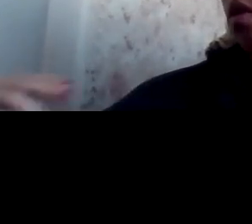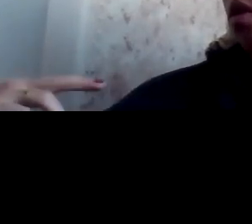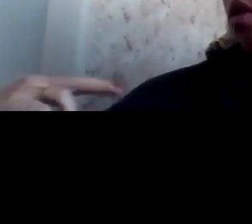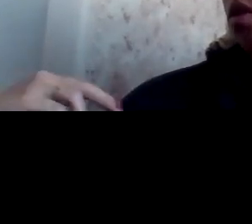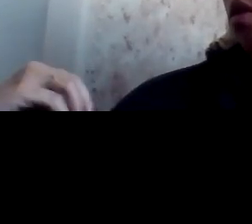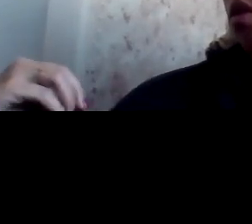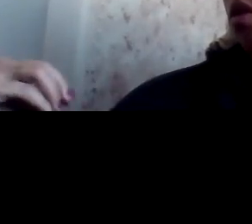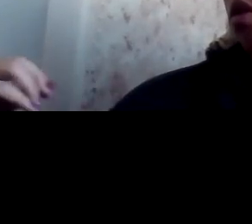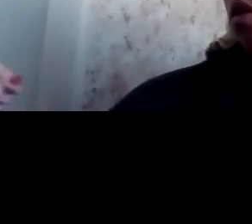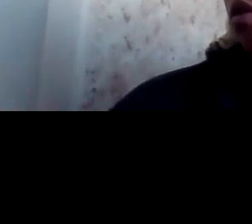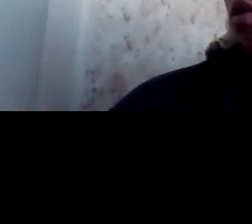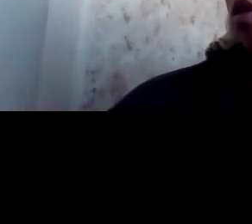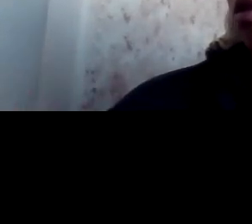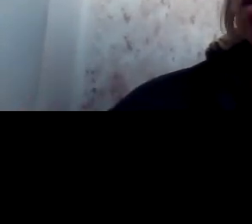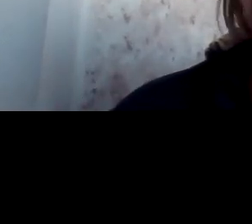finales.